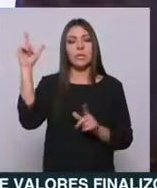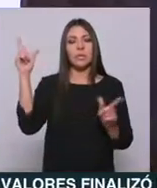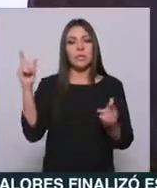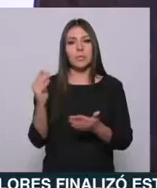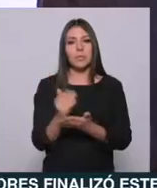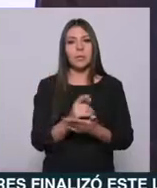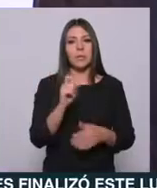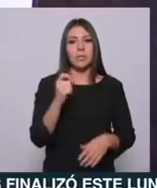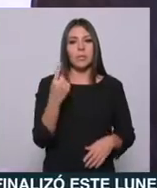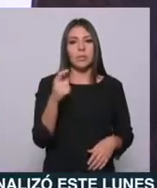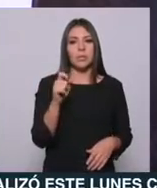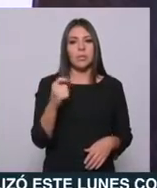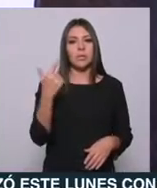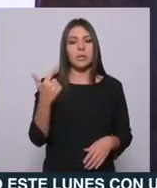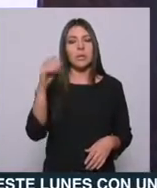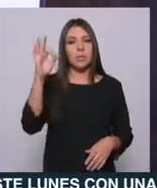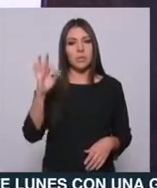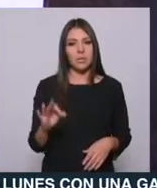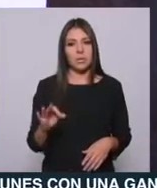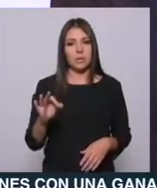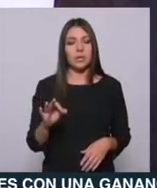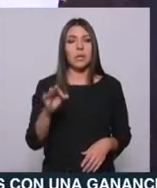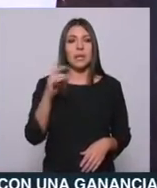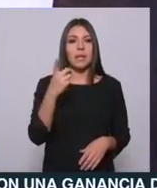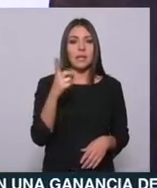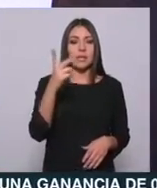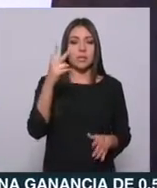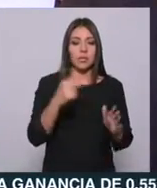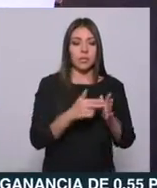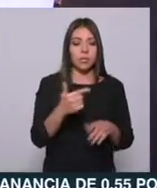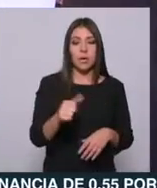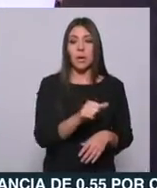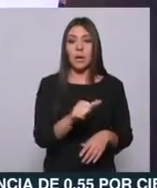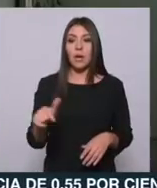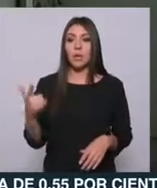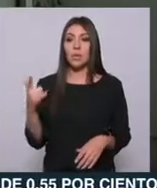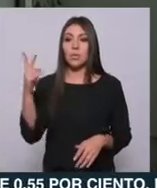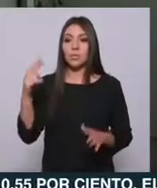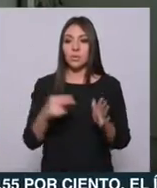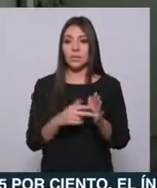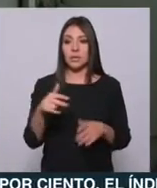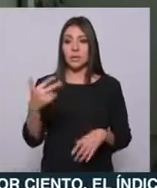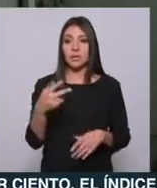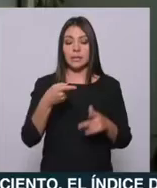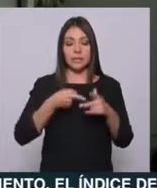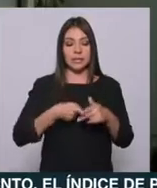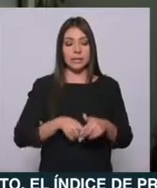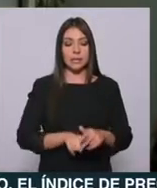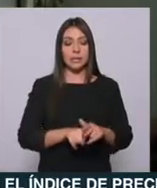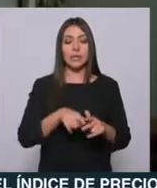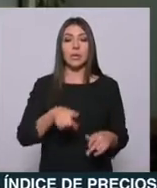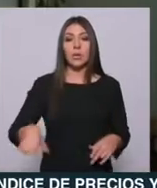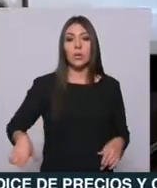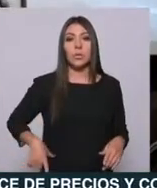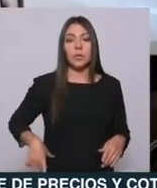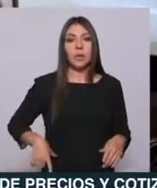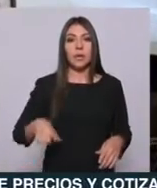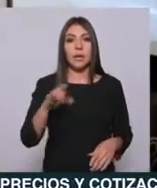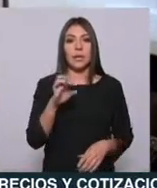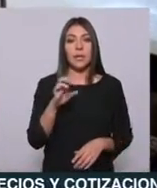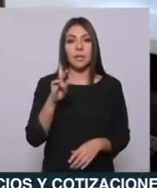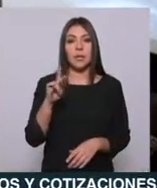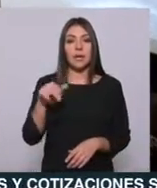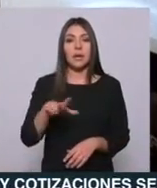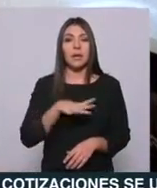en un 21.7%, ya que de diciembre de 2012 a julio de 2013, durante el inicio de la administración de Peña Nieto, se